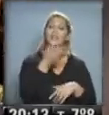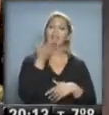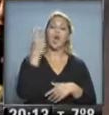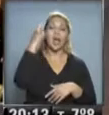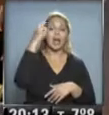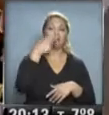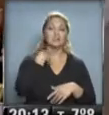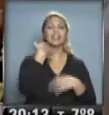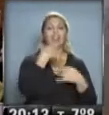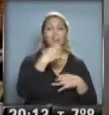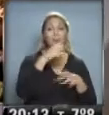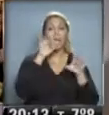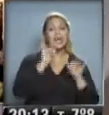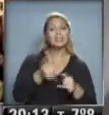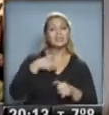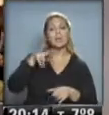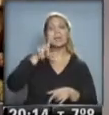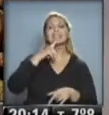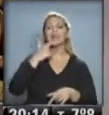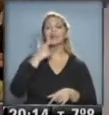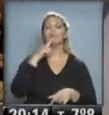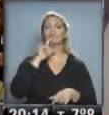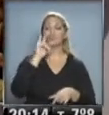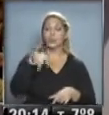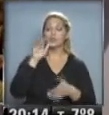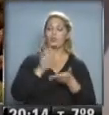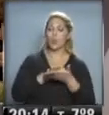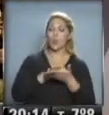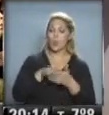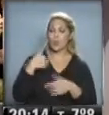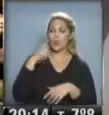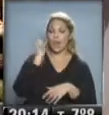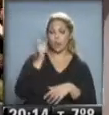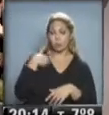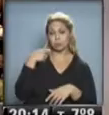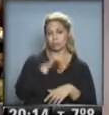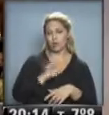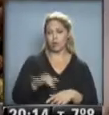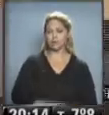el persaltum presentado por el gobierno contra los fallos adversos a la reforma.